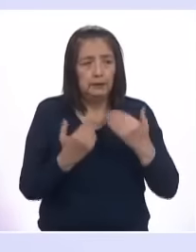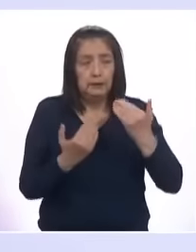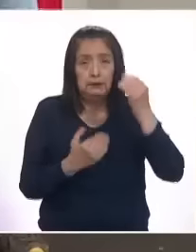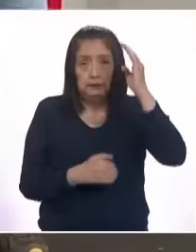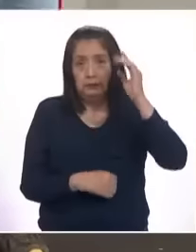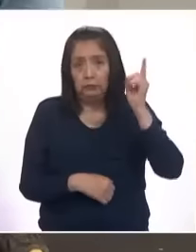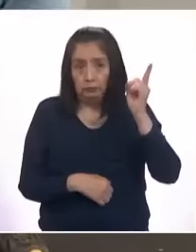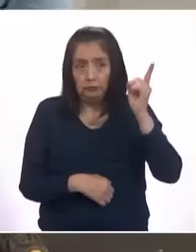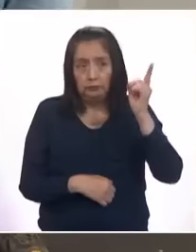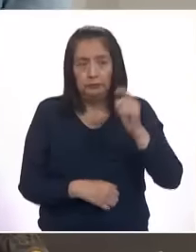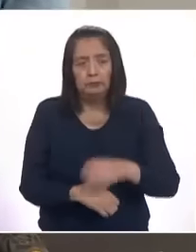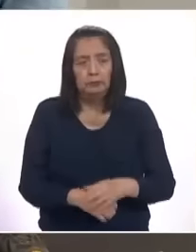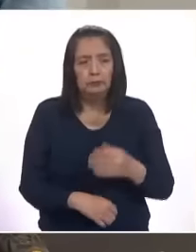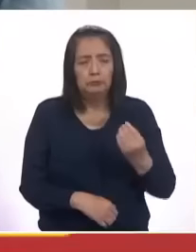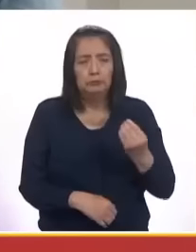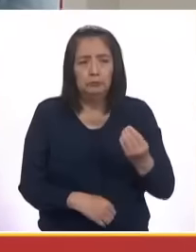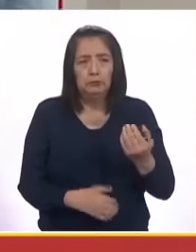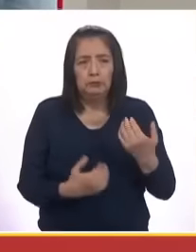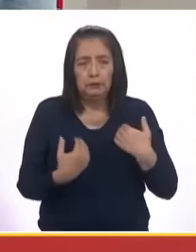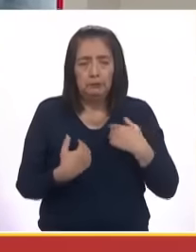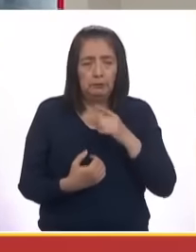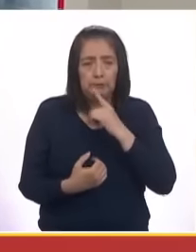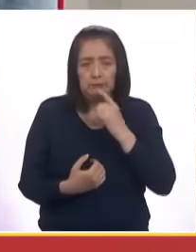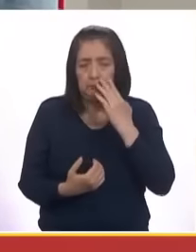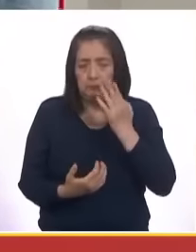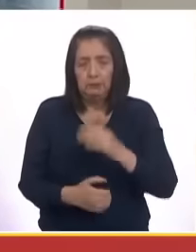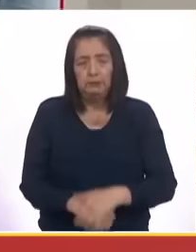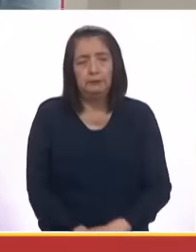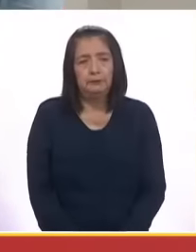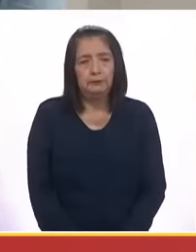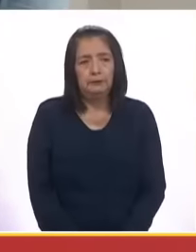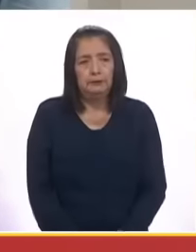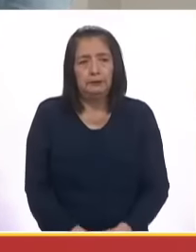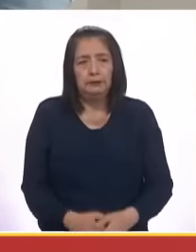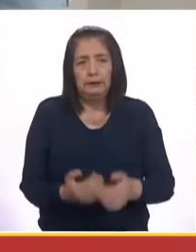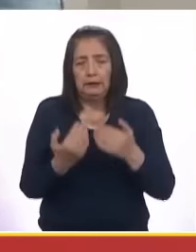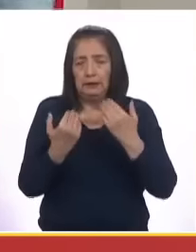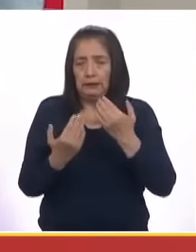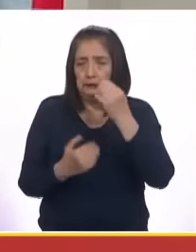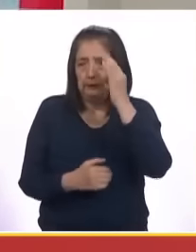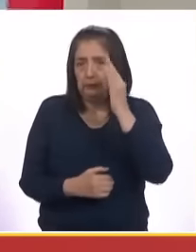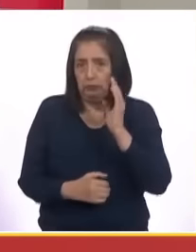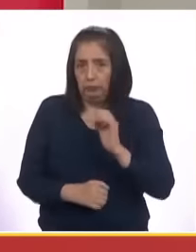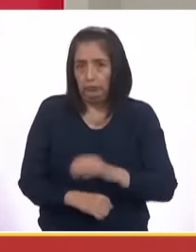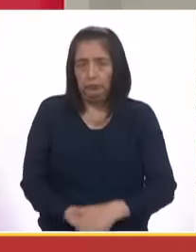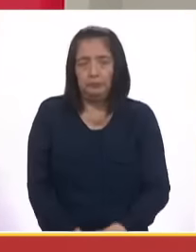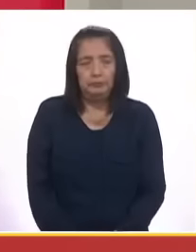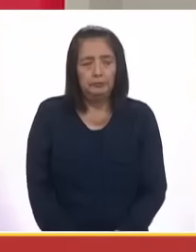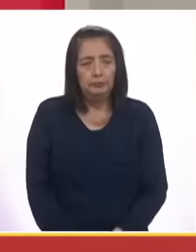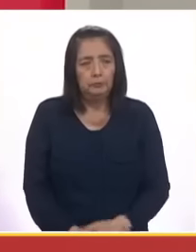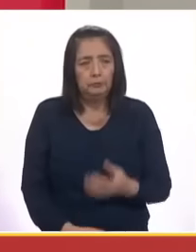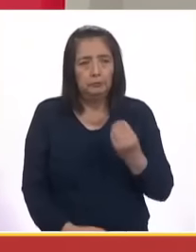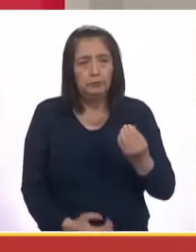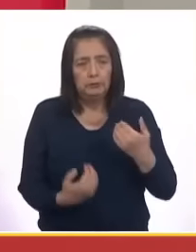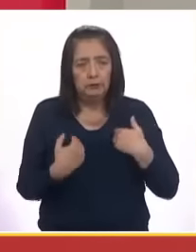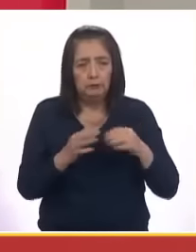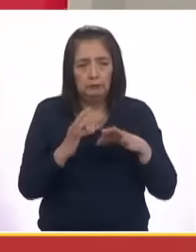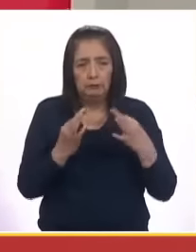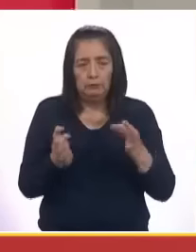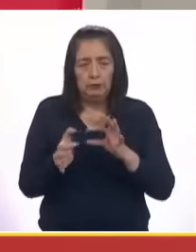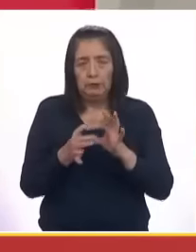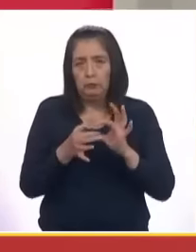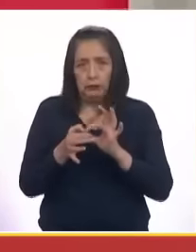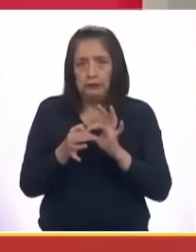Agradece a Dios por tener a papá y mamá. Agradece a Dios por tener a la familia